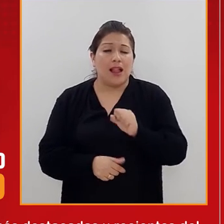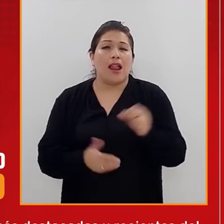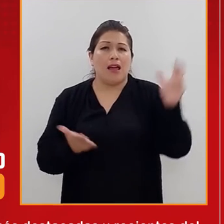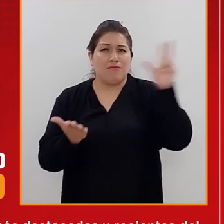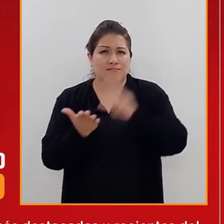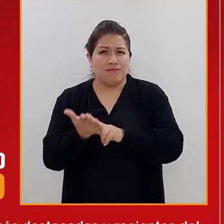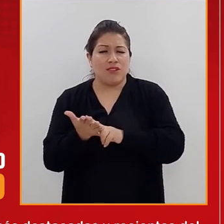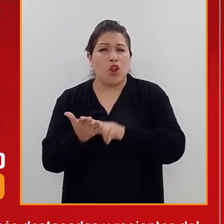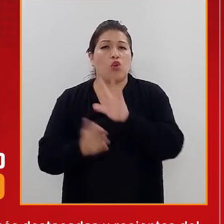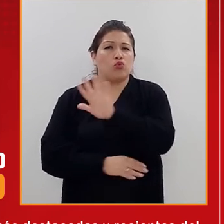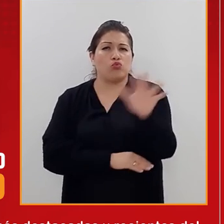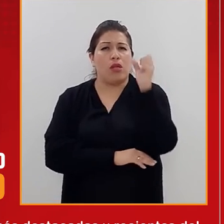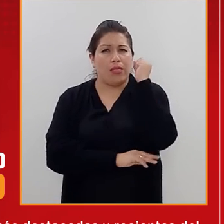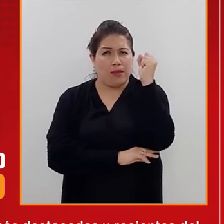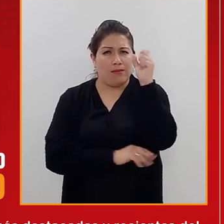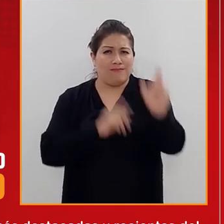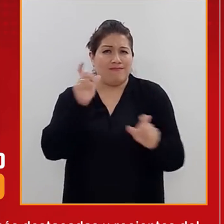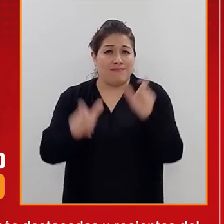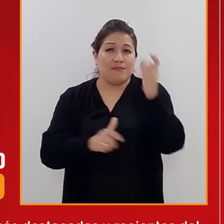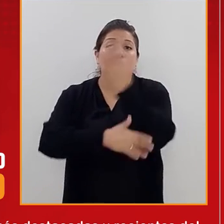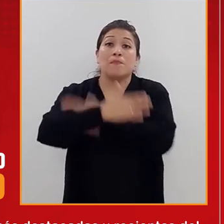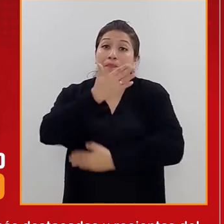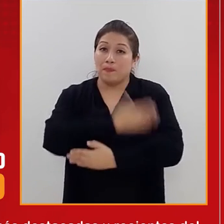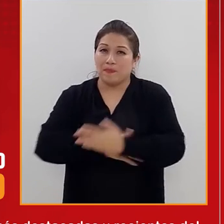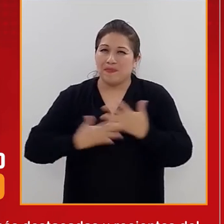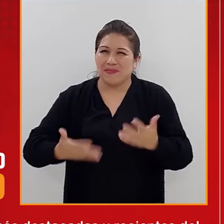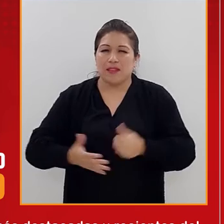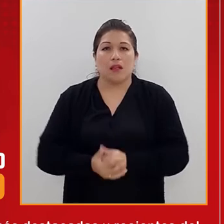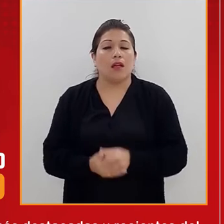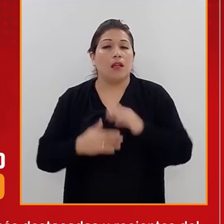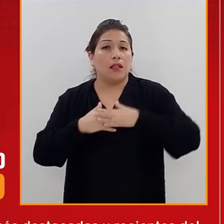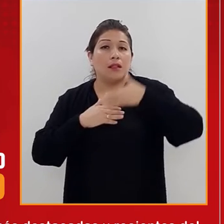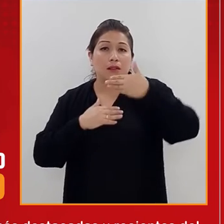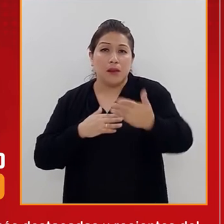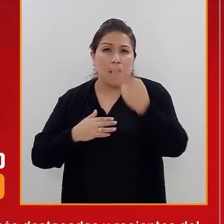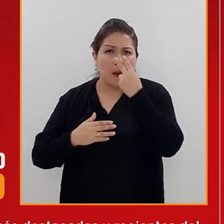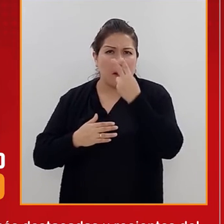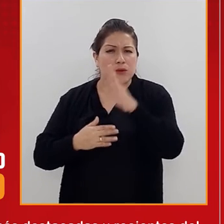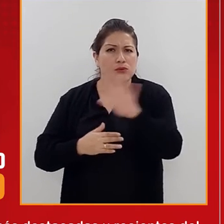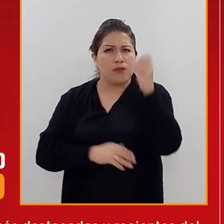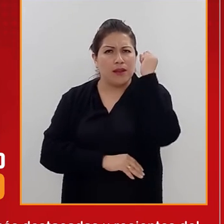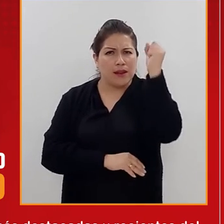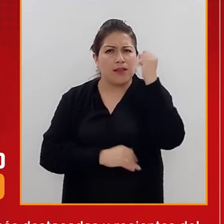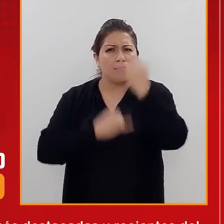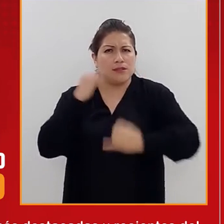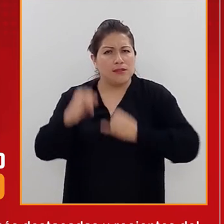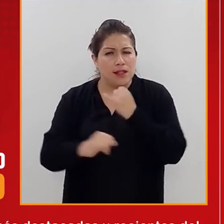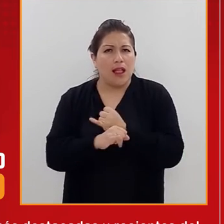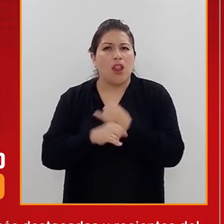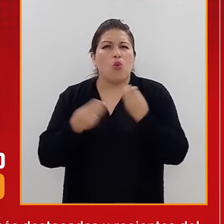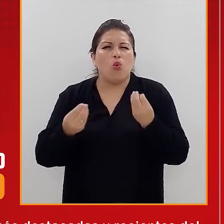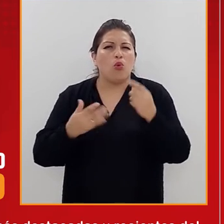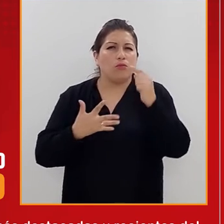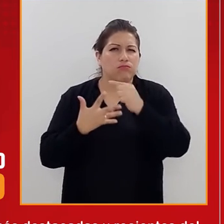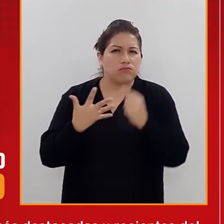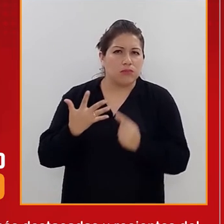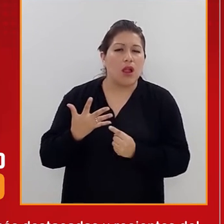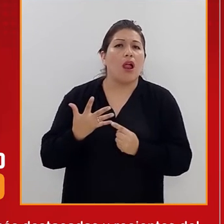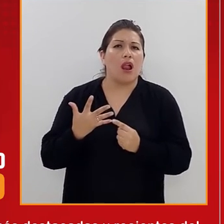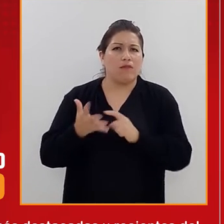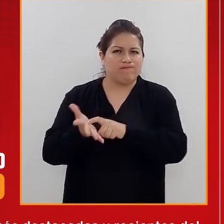se aprobó la Convención sobre los Derechos de las Personas con Discapacidad, instrumento del derecho internacional de